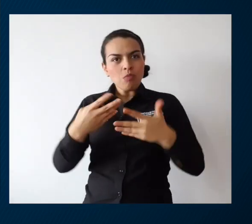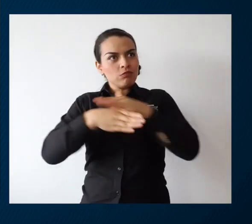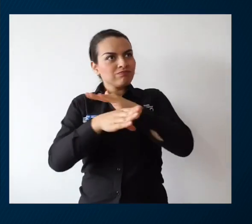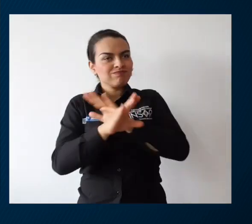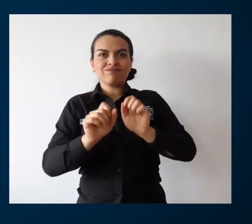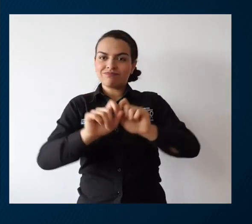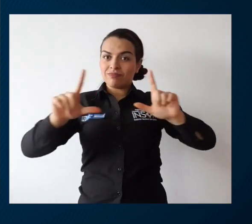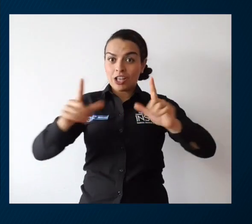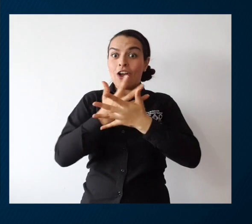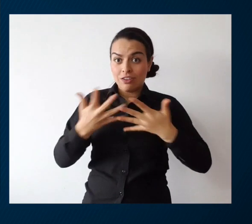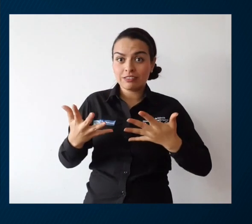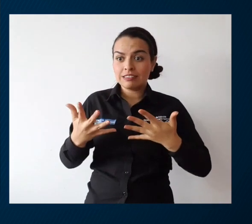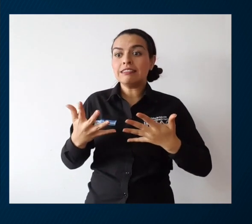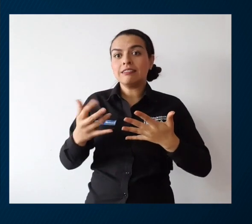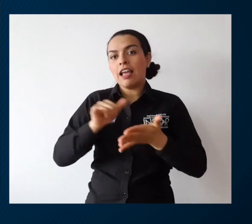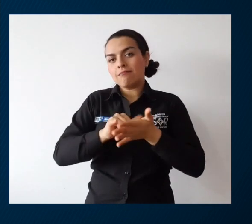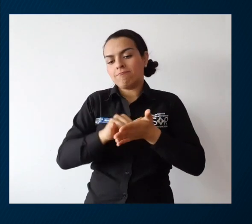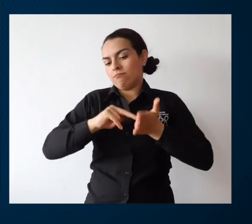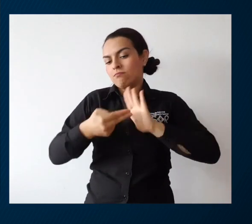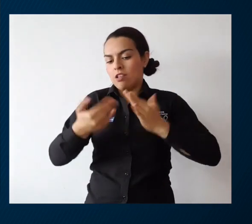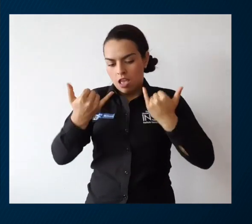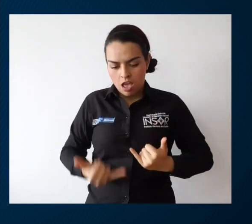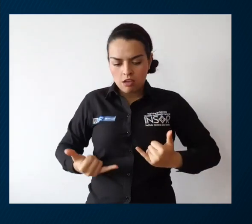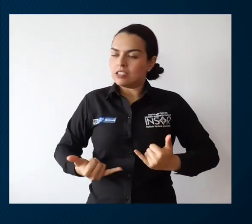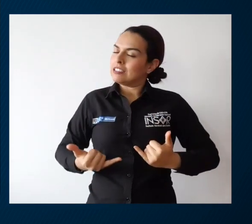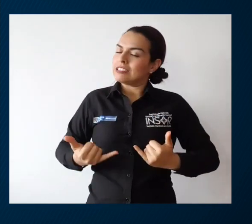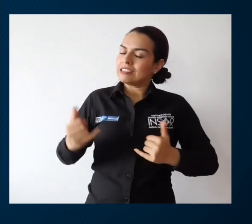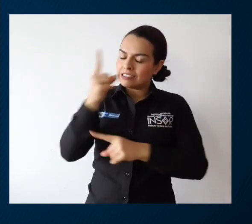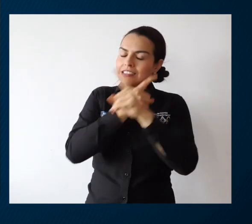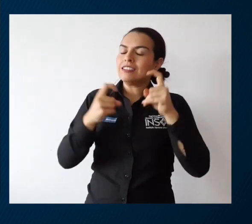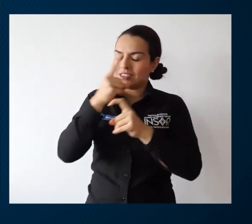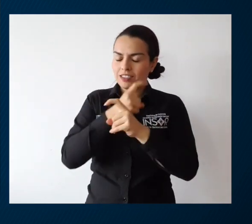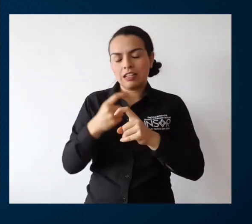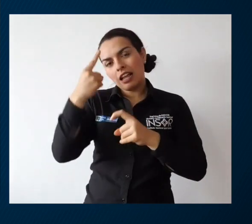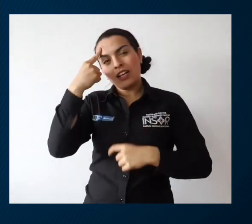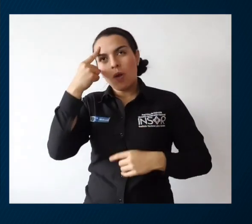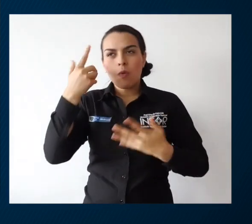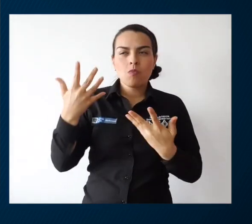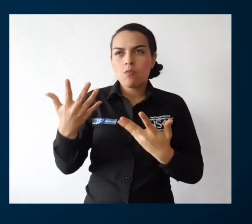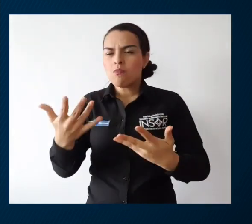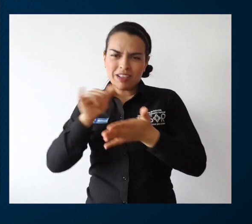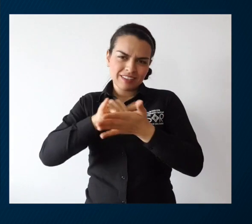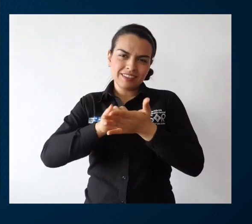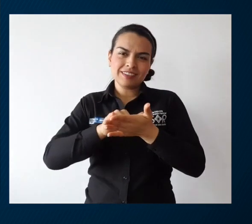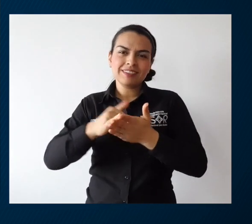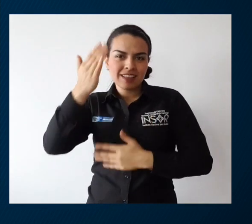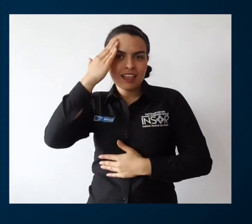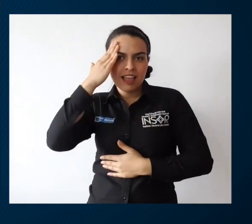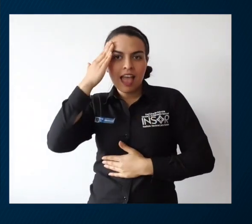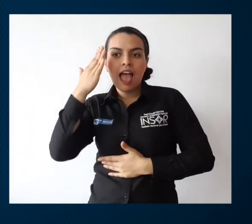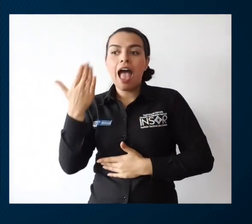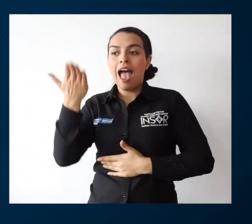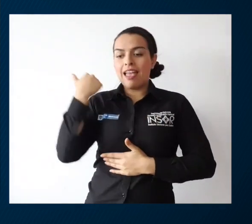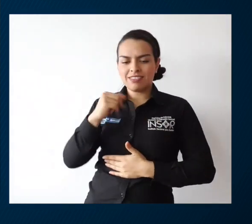contenidos a las casas. Esa es como lo que nos ha forzado este escenario a reflexionar y no anclarnos a las figuras tradicionales